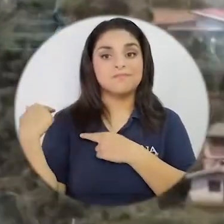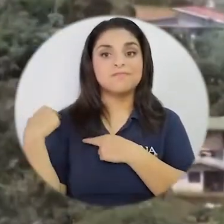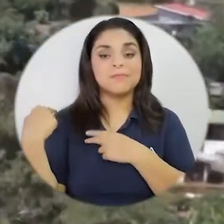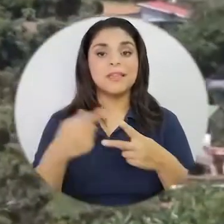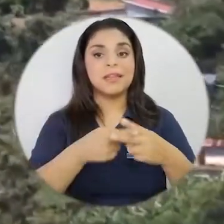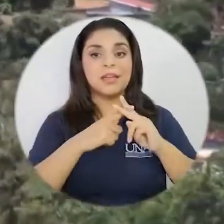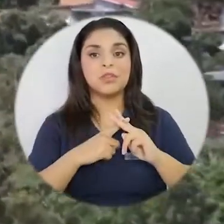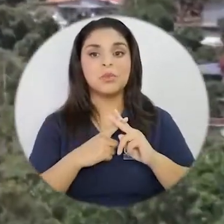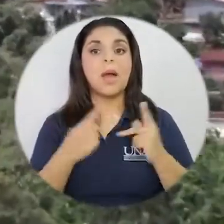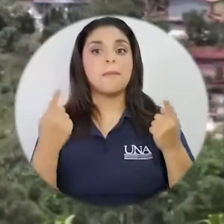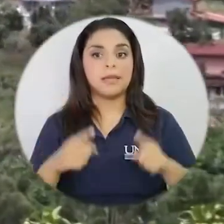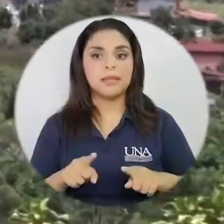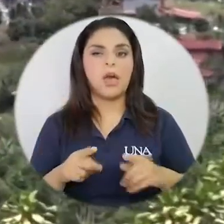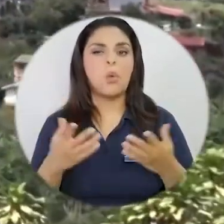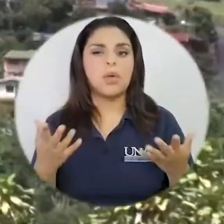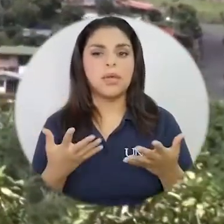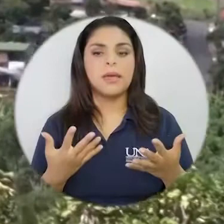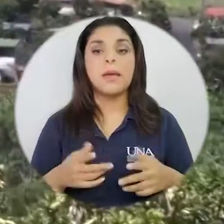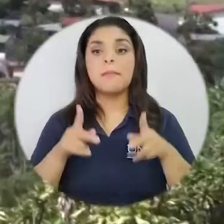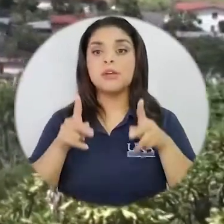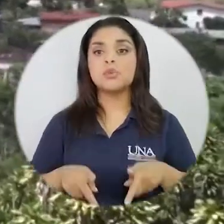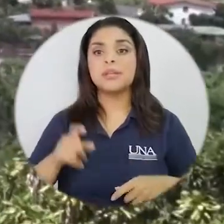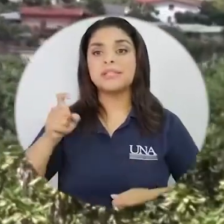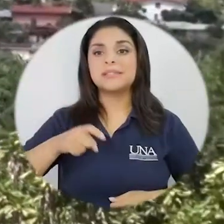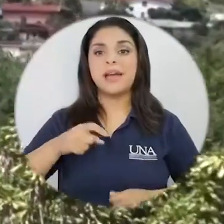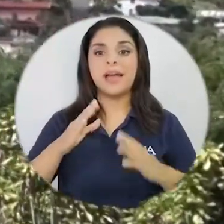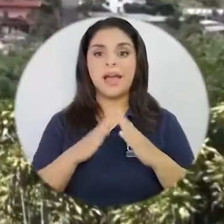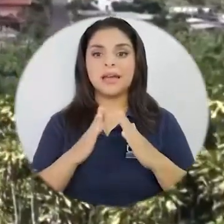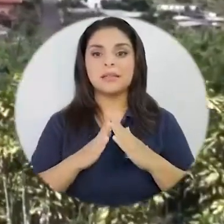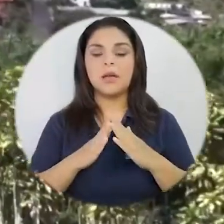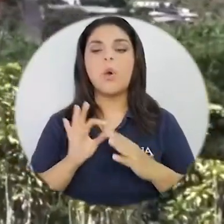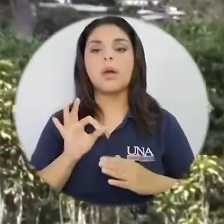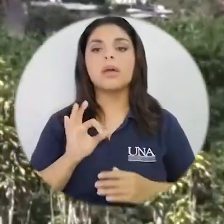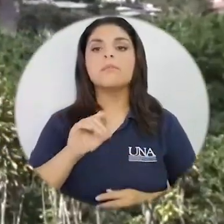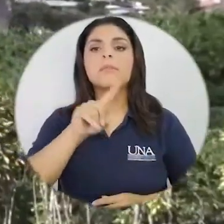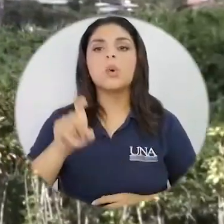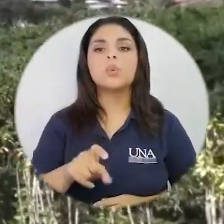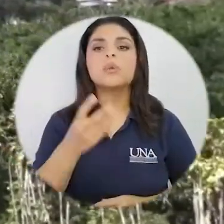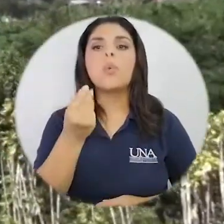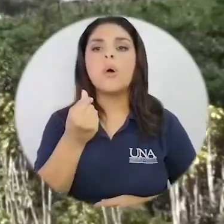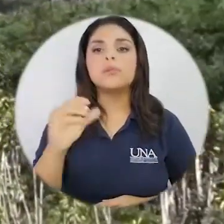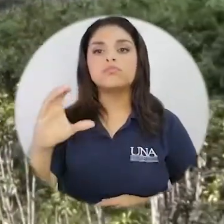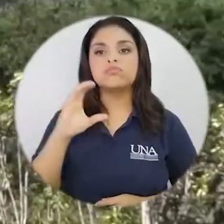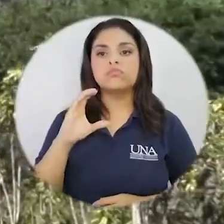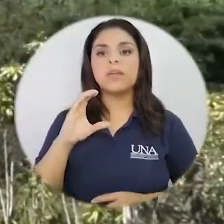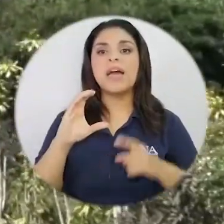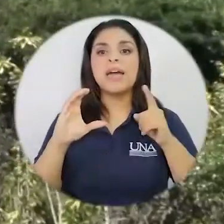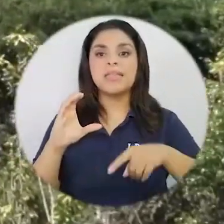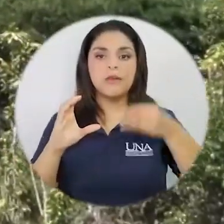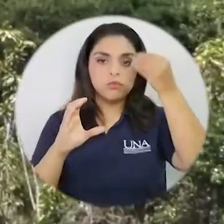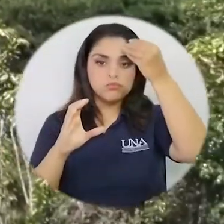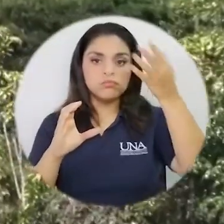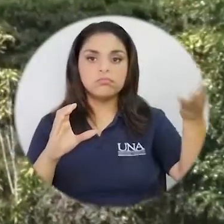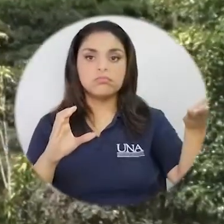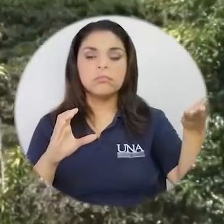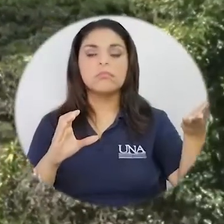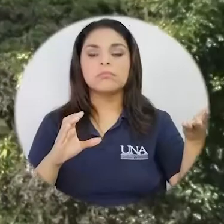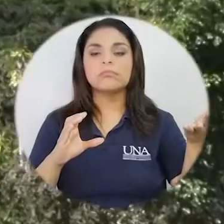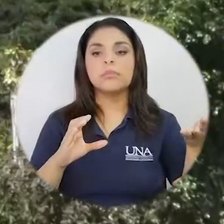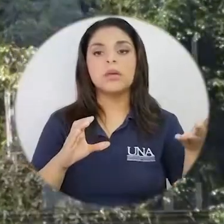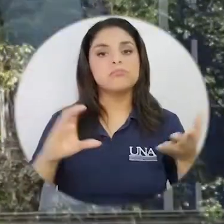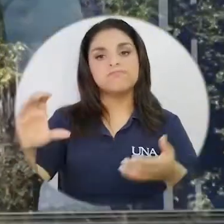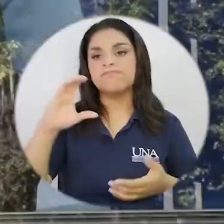responsable, y nos ha pasado cuando atendemos a una persona que ocupa vivienda, es, bueno, ¿cuánto ingreso tengo que reportar?